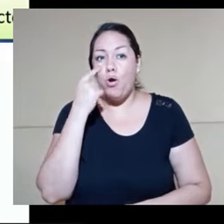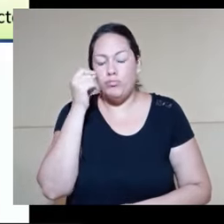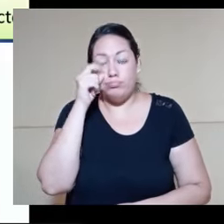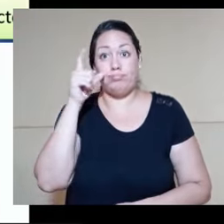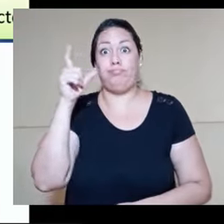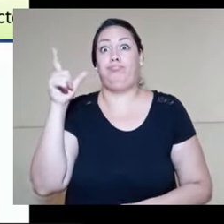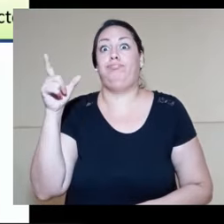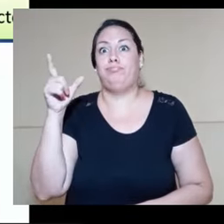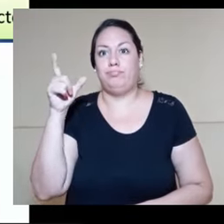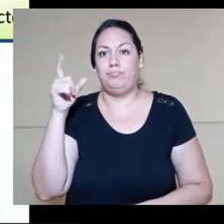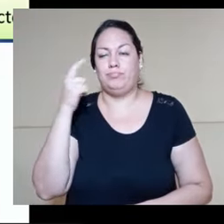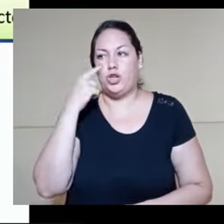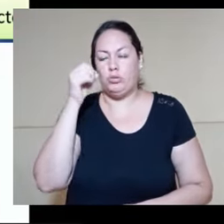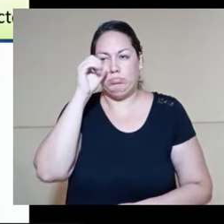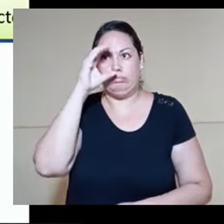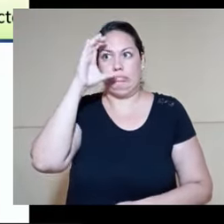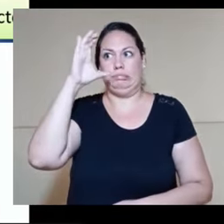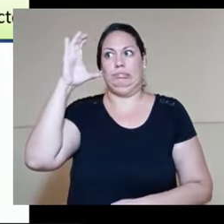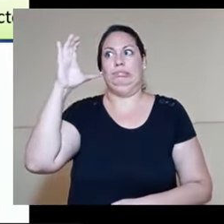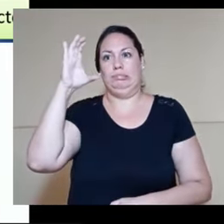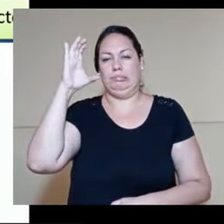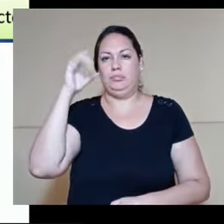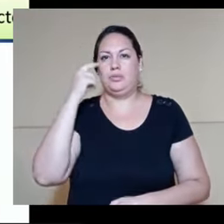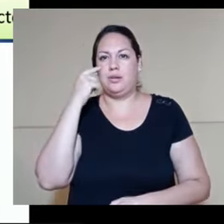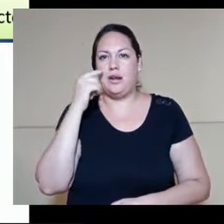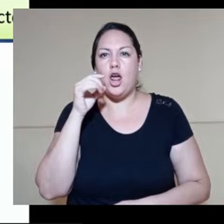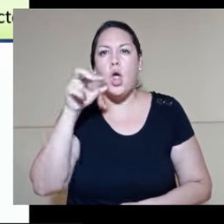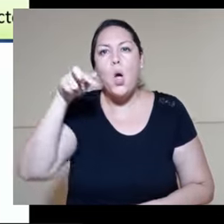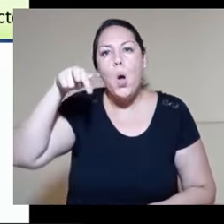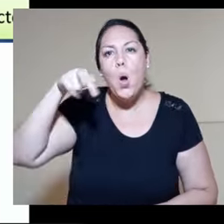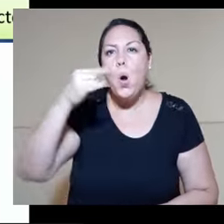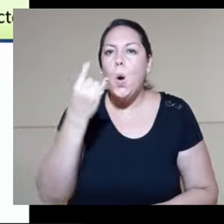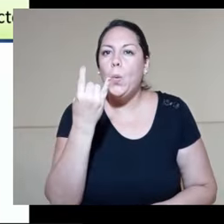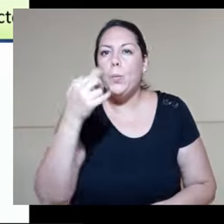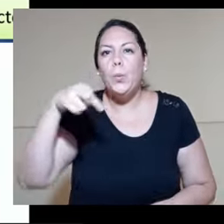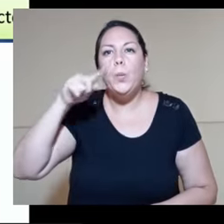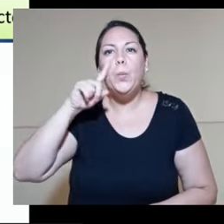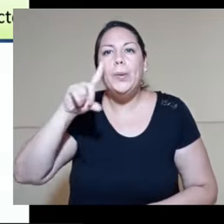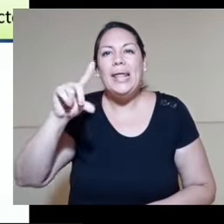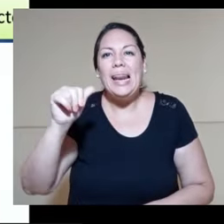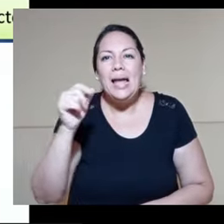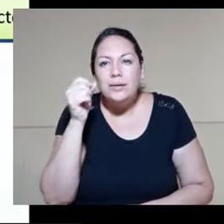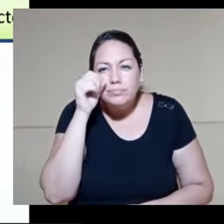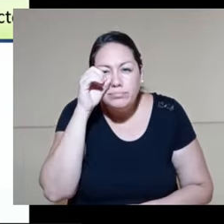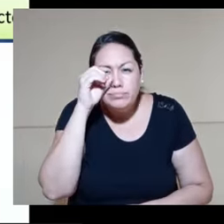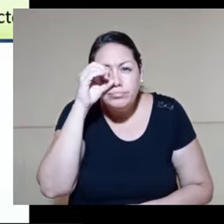En el caso del ojo, te va a producir migraña y te va a dilatar la pupila.